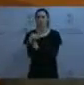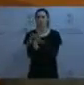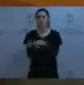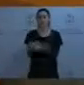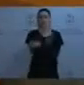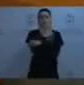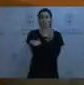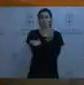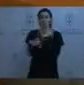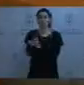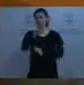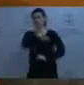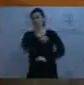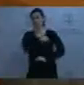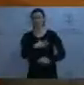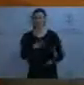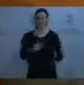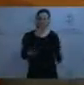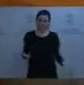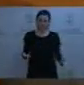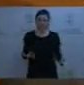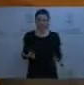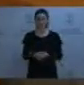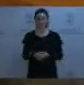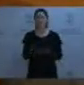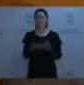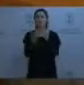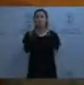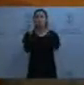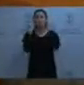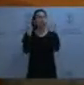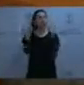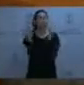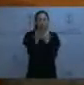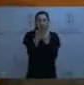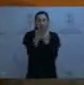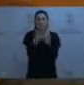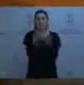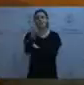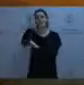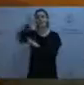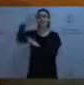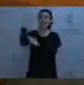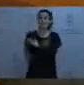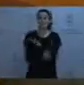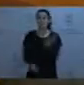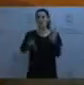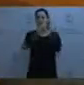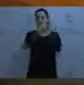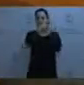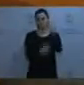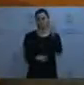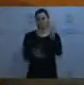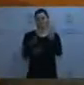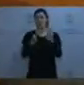segundo de bachillerato. Señoría, no es sumisión, es respeto a la legalidad vigente, es